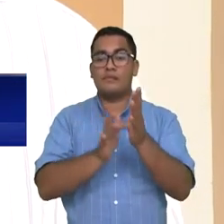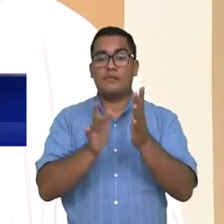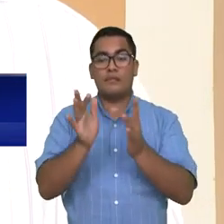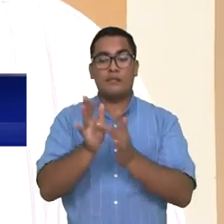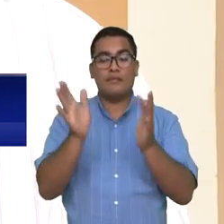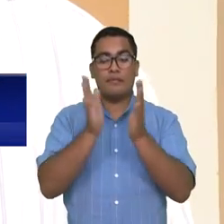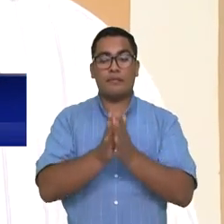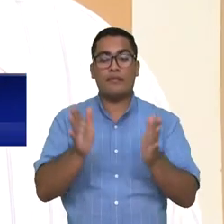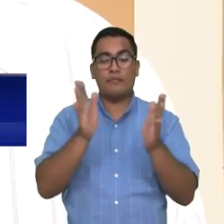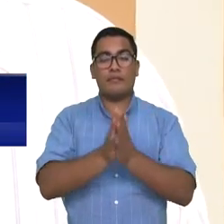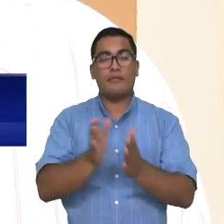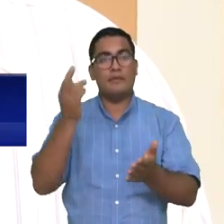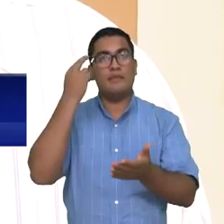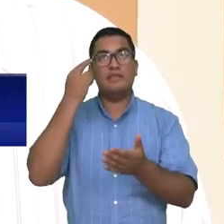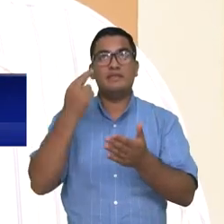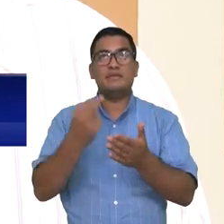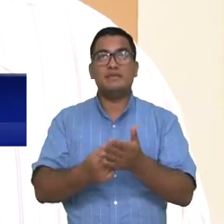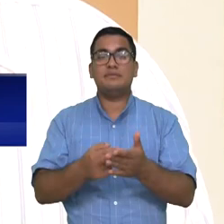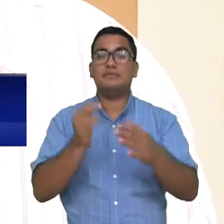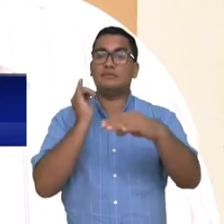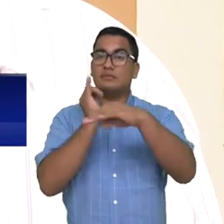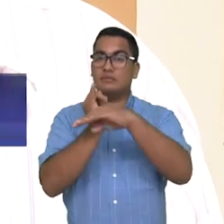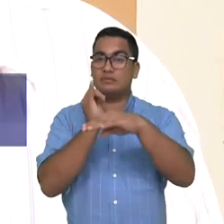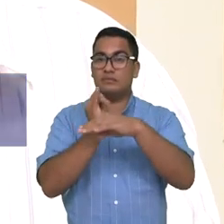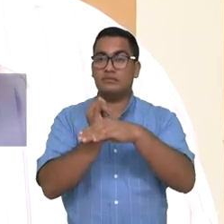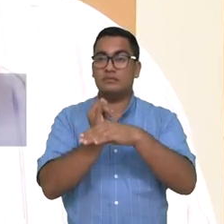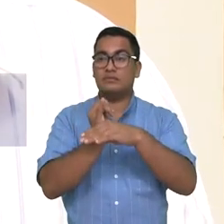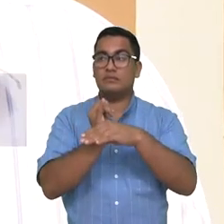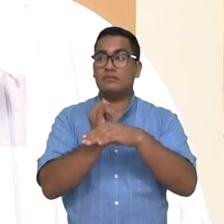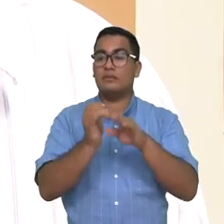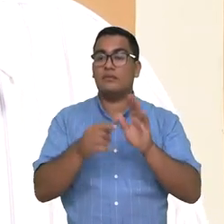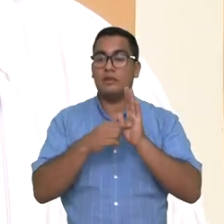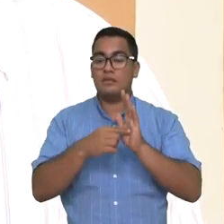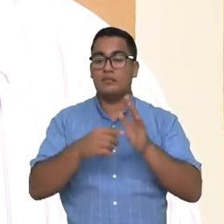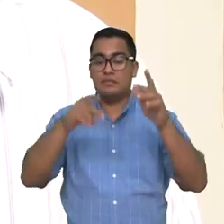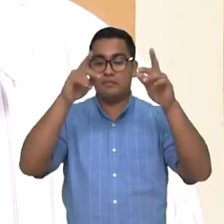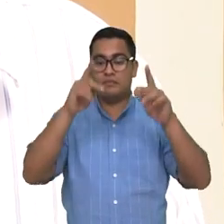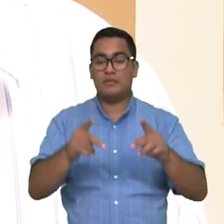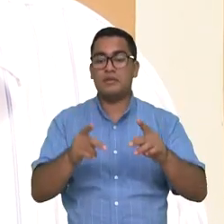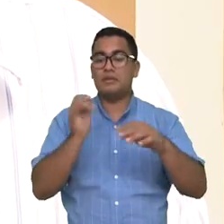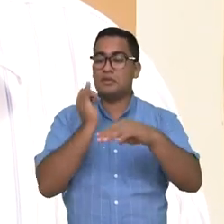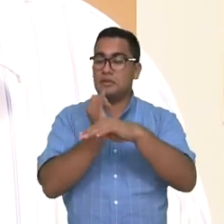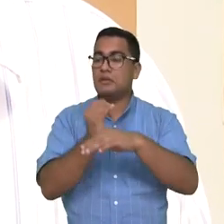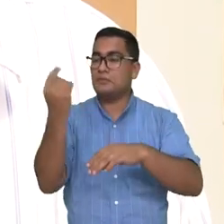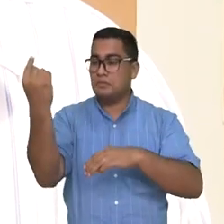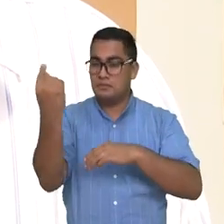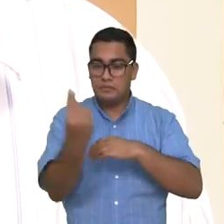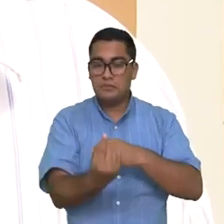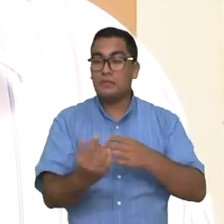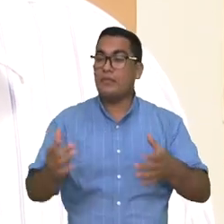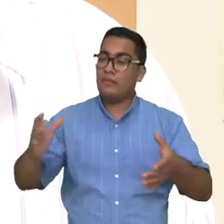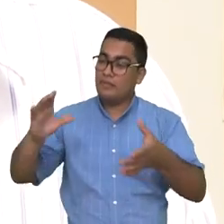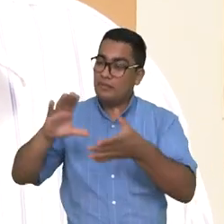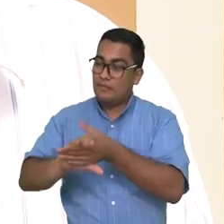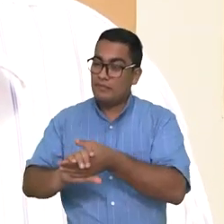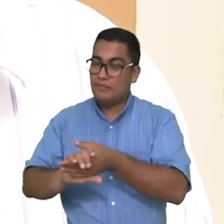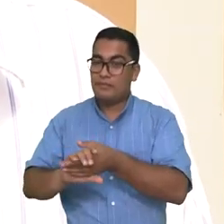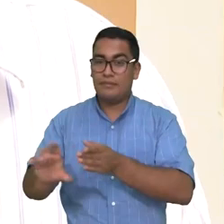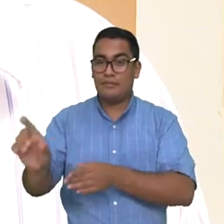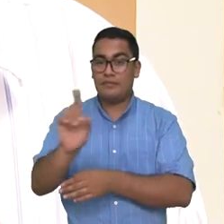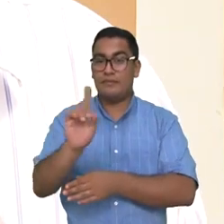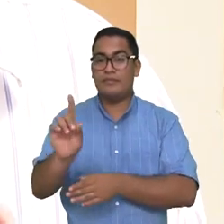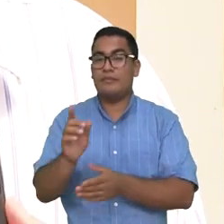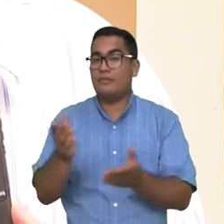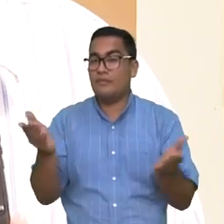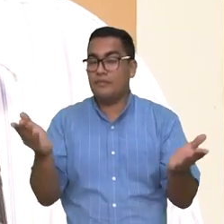evangélicas. Recordemos que en las iglesias siempre hay un protocolo de entrada. Cuando viene una persona, sea nueva o un hermano, se le da la mano. Entonces, pero hoy los